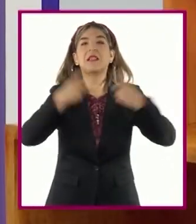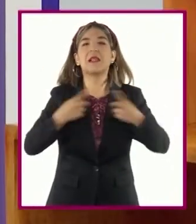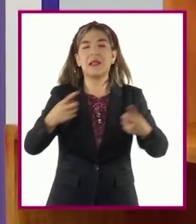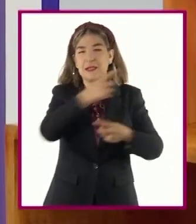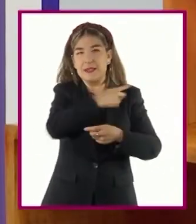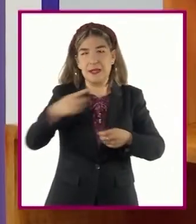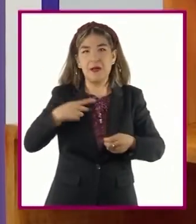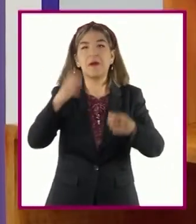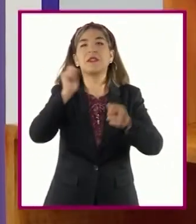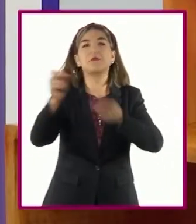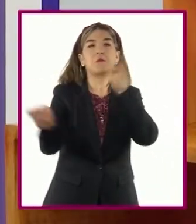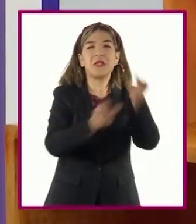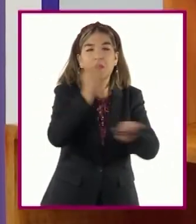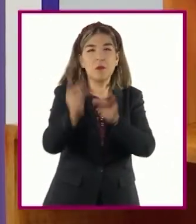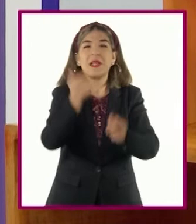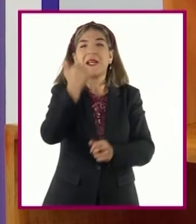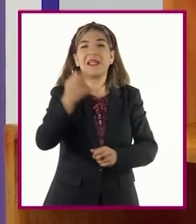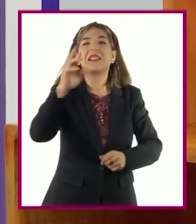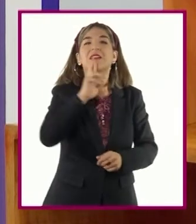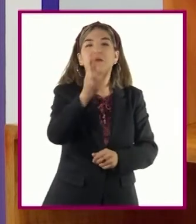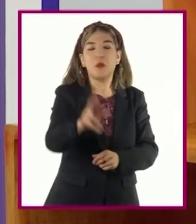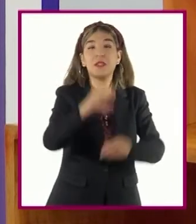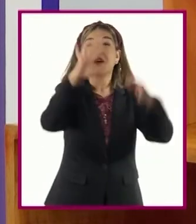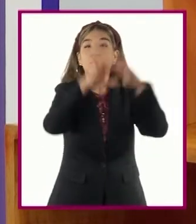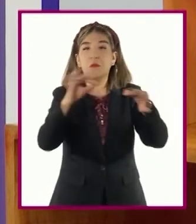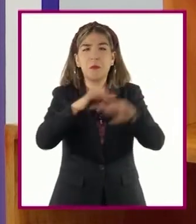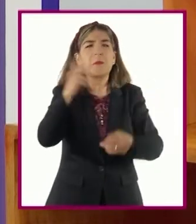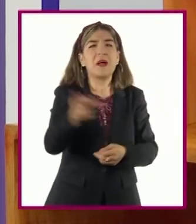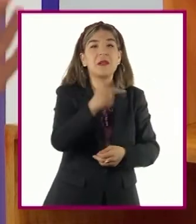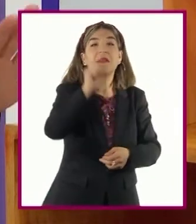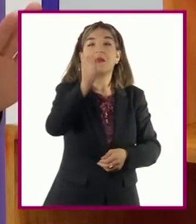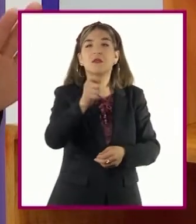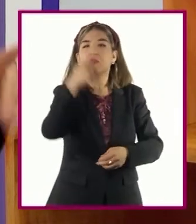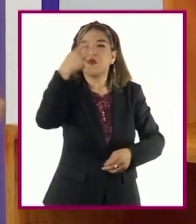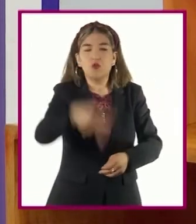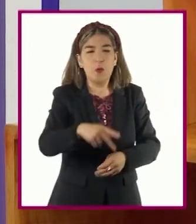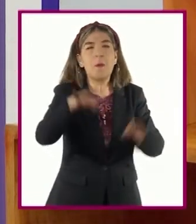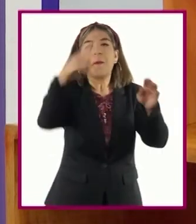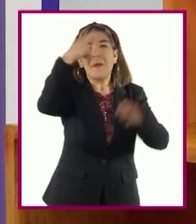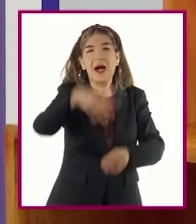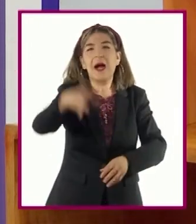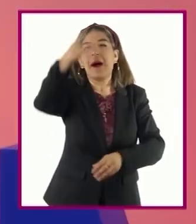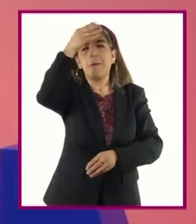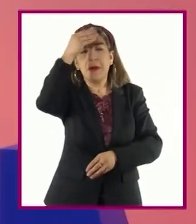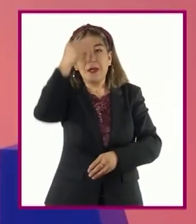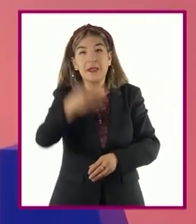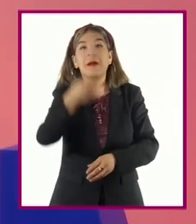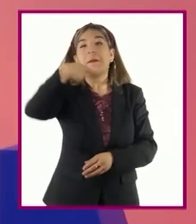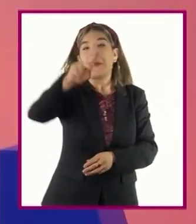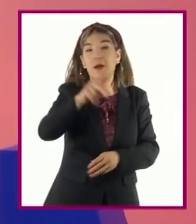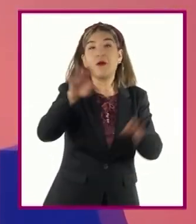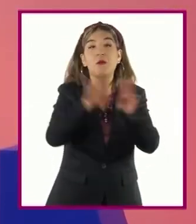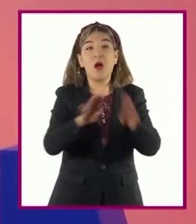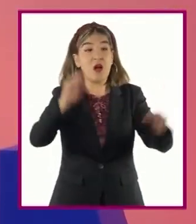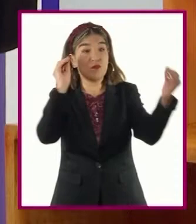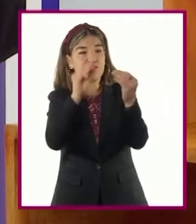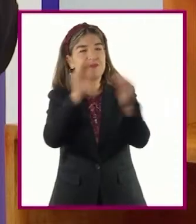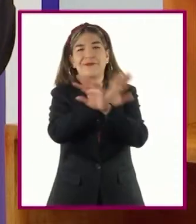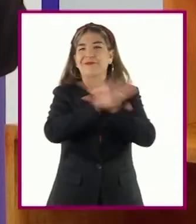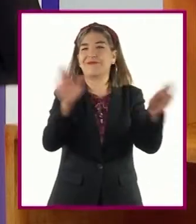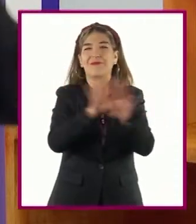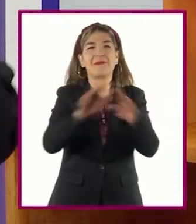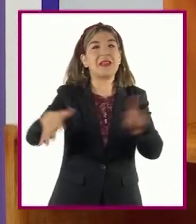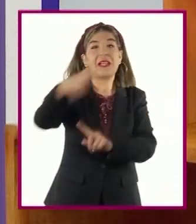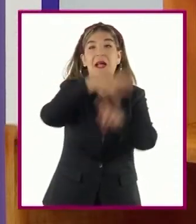preguntas y respuestas, aclarando que las preguntas son solo de carácter ilustrativo y no se establecerá discusión entre